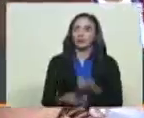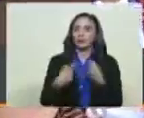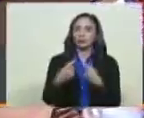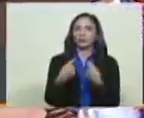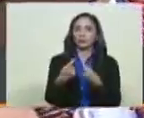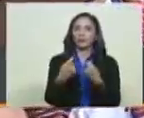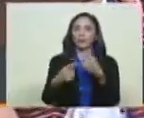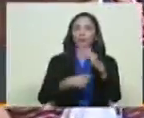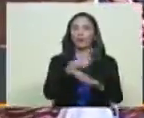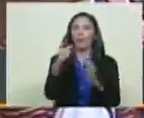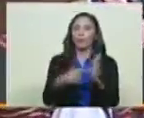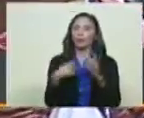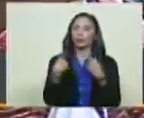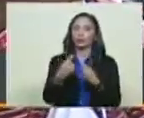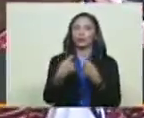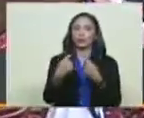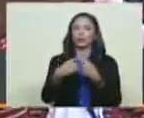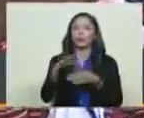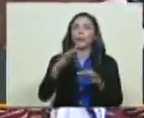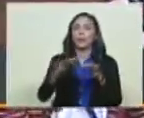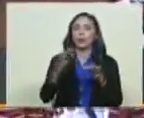en petro